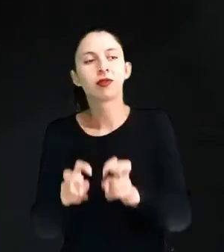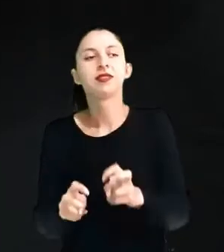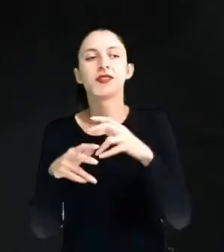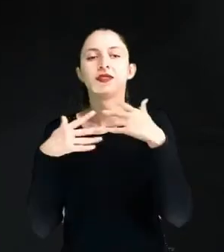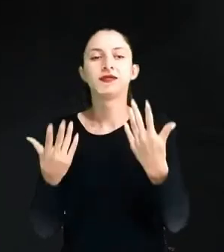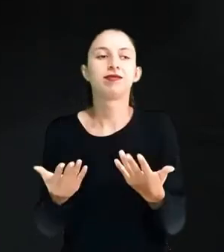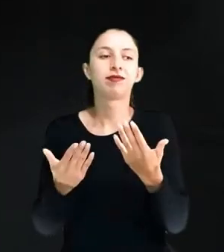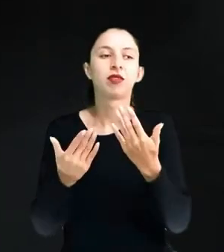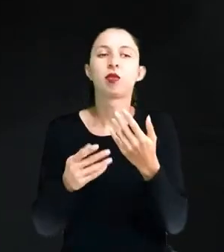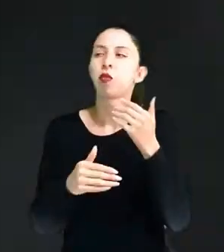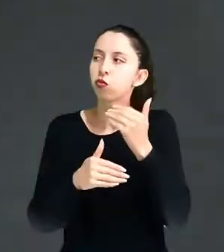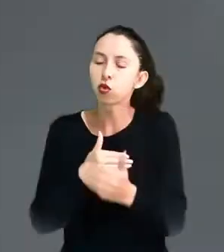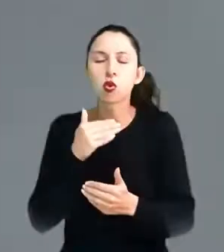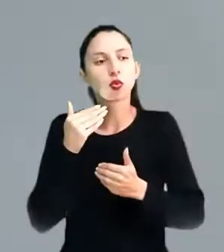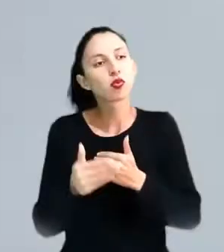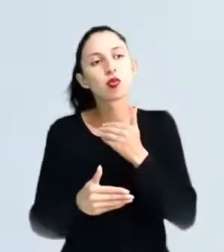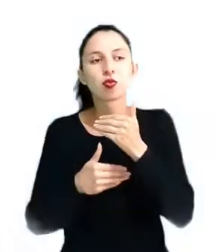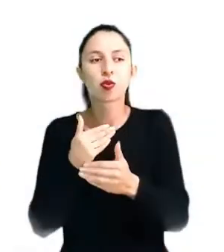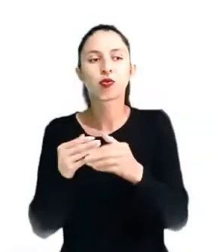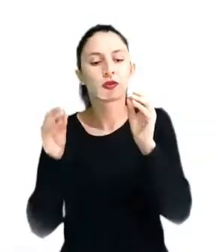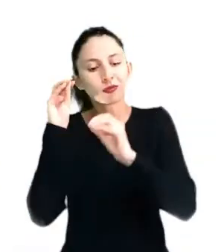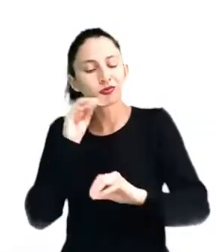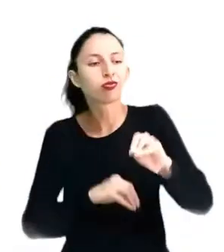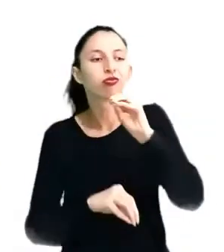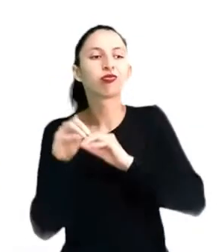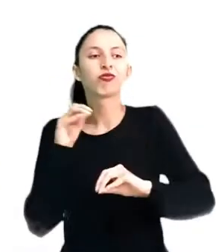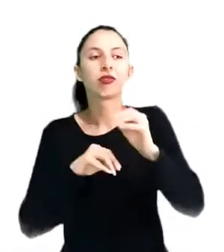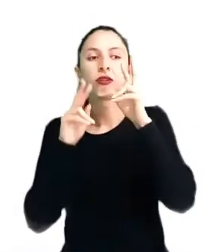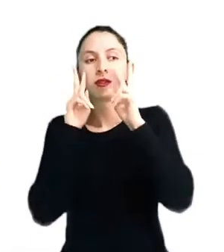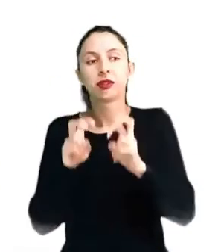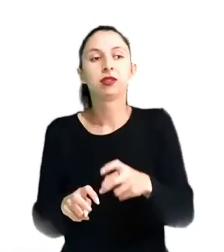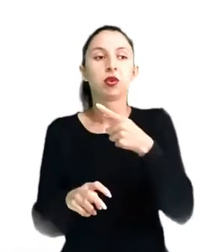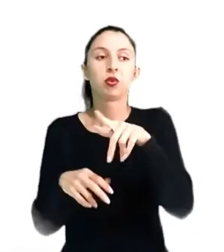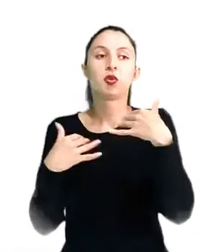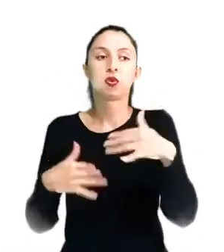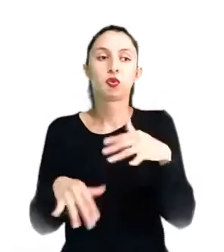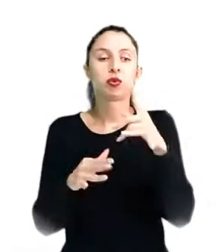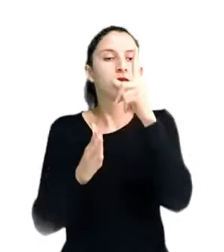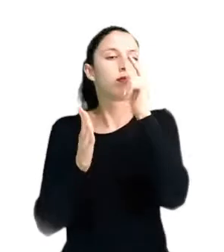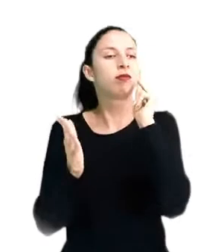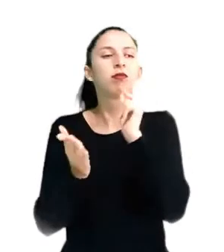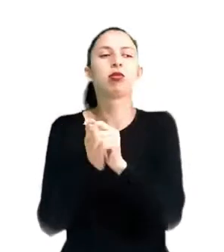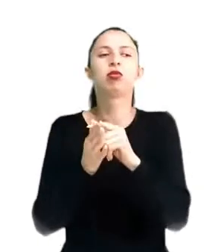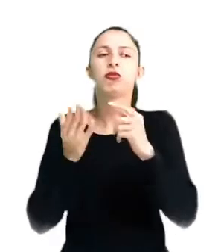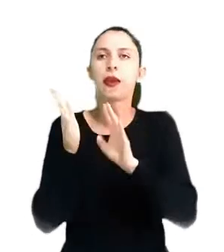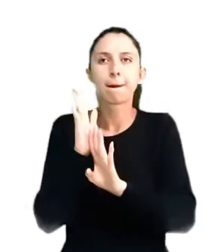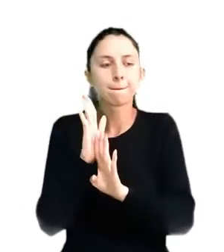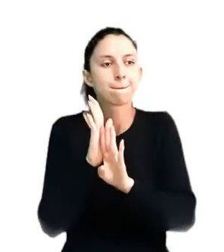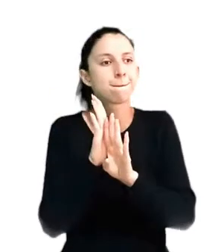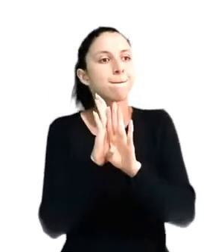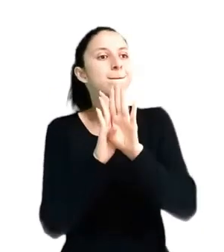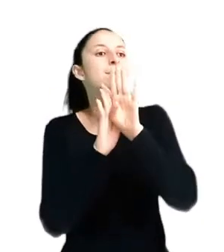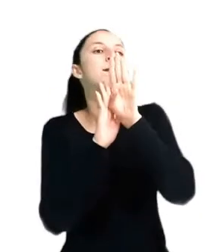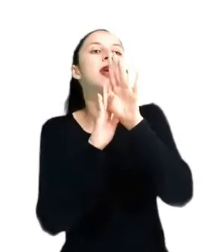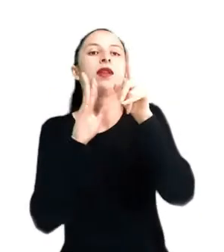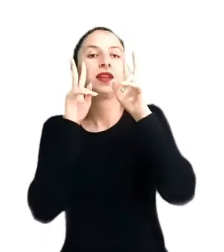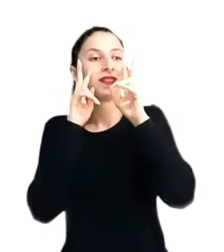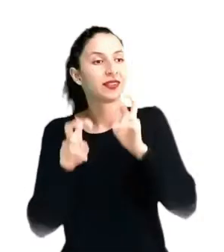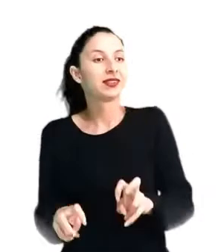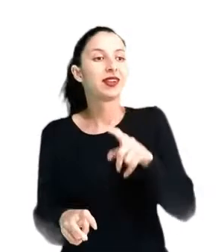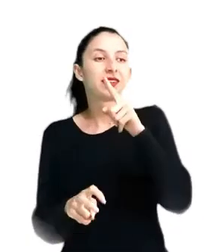investigación y poco a poco fuimos avanzando en todo el proceso. Su investigación, que era muy puntual, pues fue creciendo,